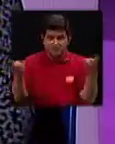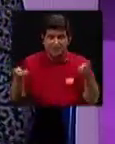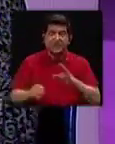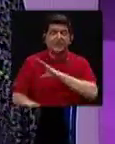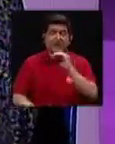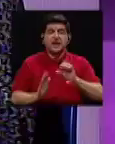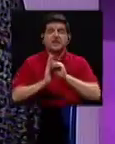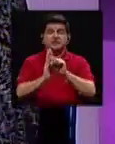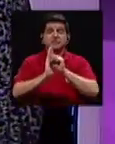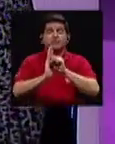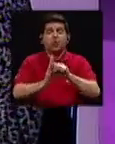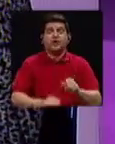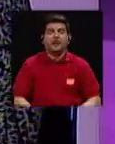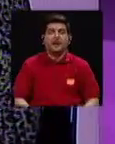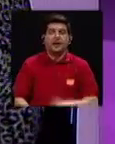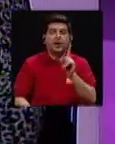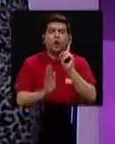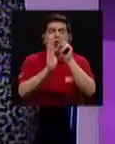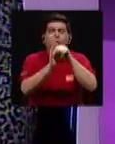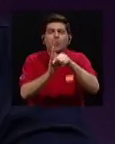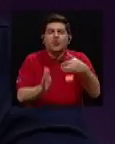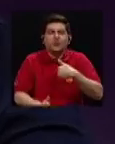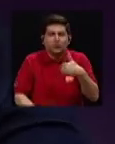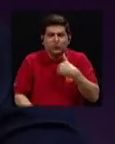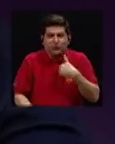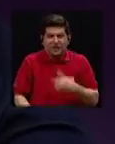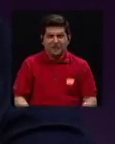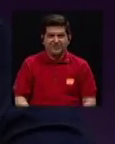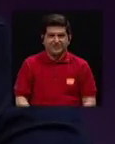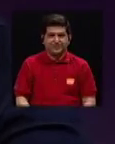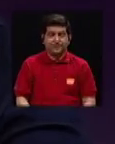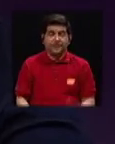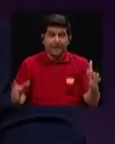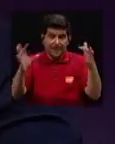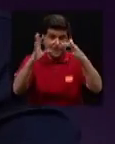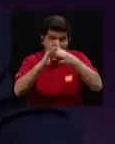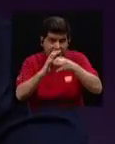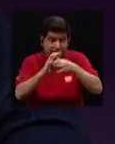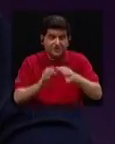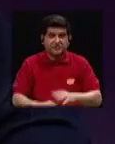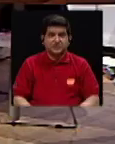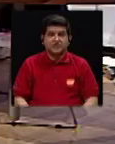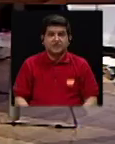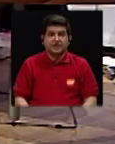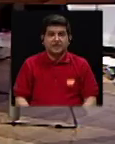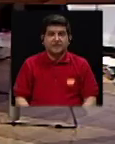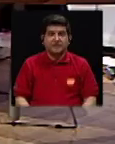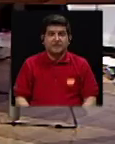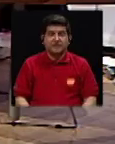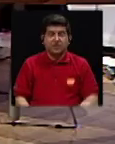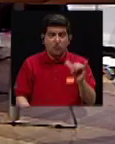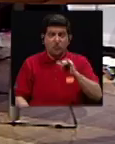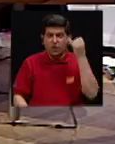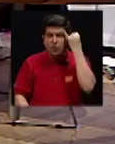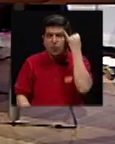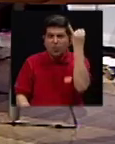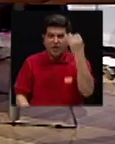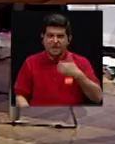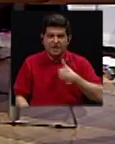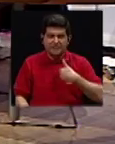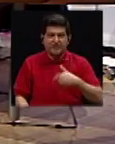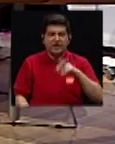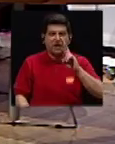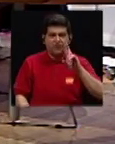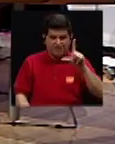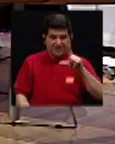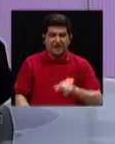simultáneamente material y simbólica claro eh un minuto este nos queda bueno y y con relación siguiendo en